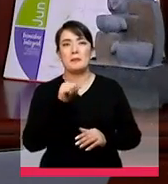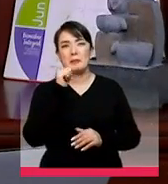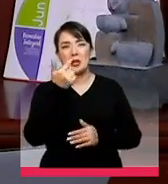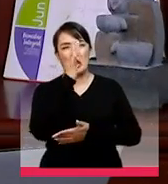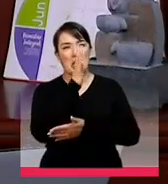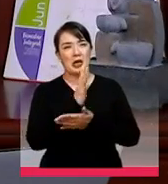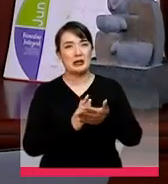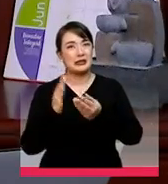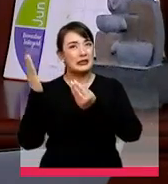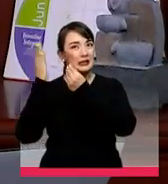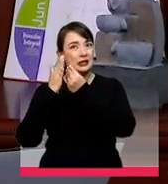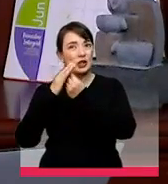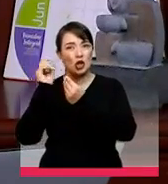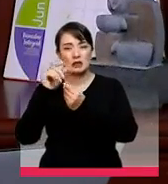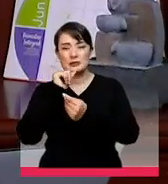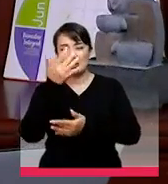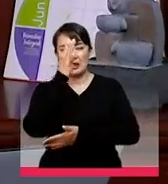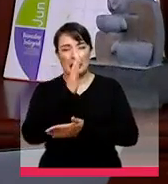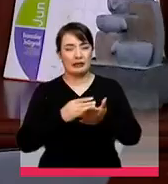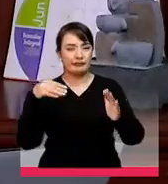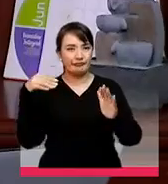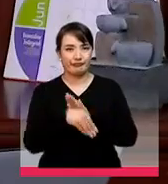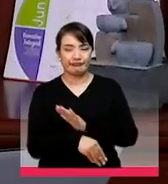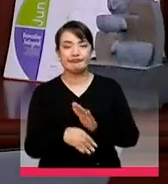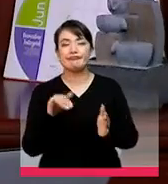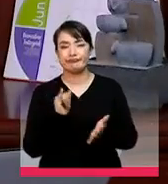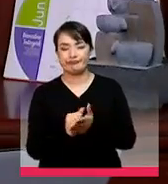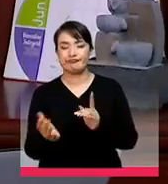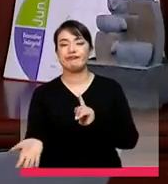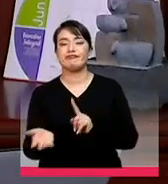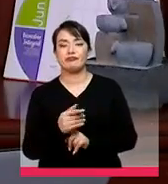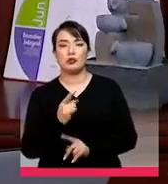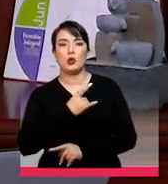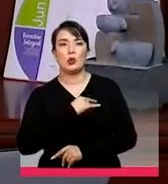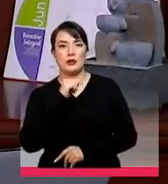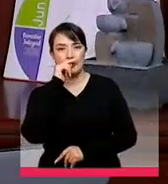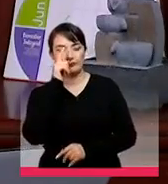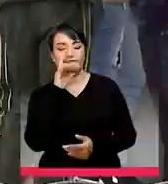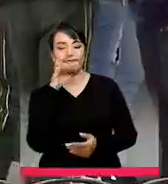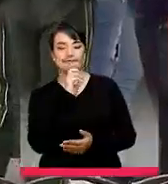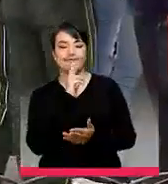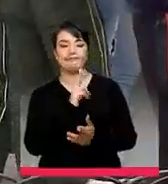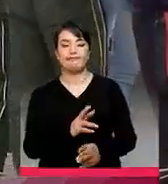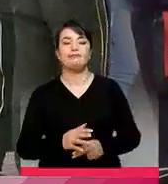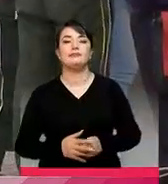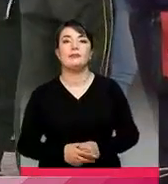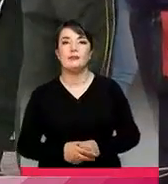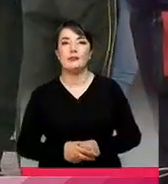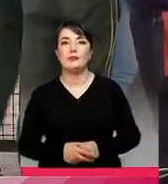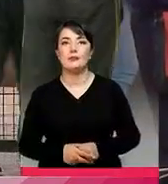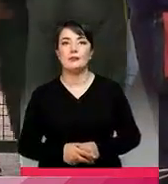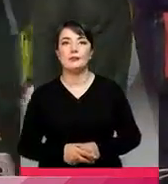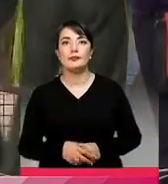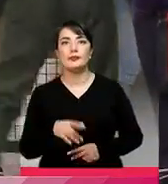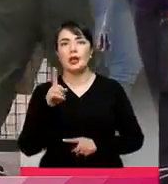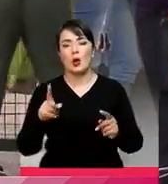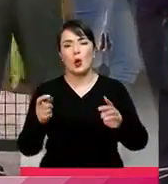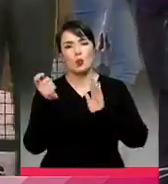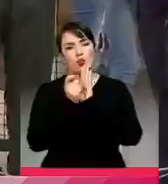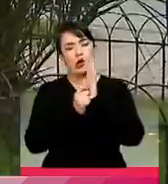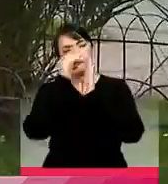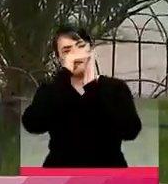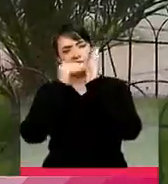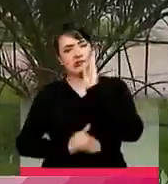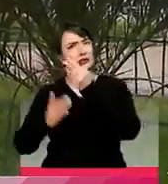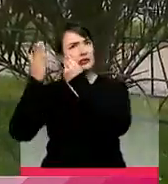en las pruebas Saber 11. Así lo concluyó un estudio de la Universidad Javeriana. La pérdida en puntaje en las pruebas Saber